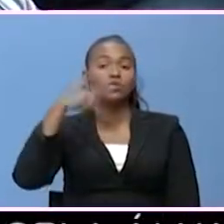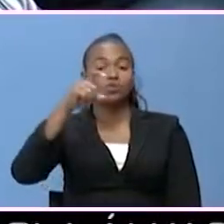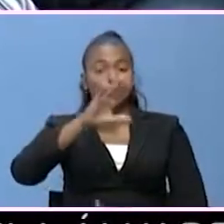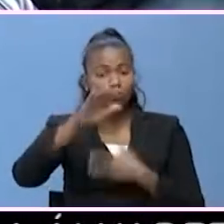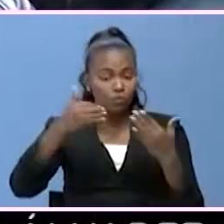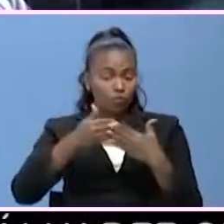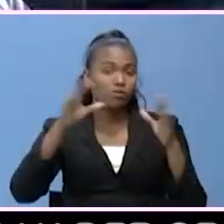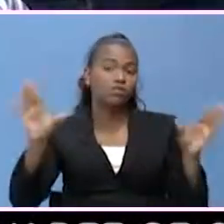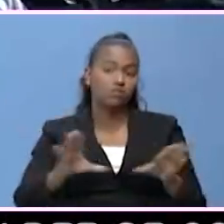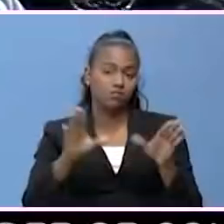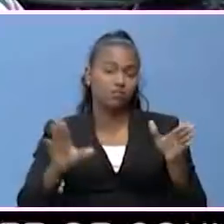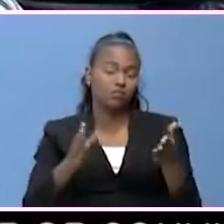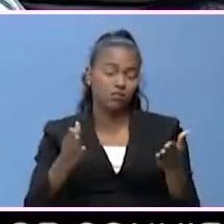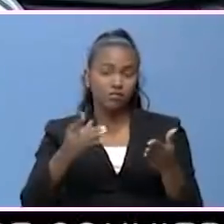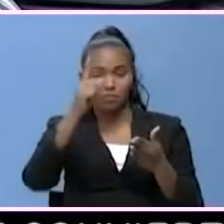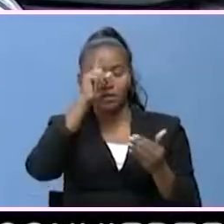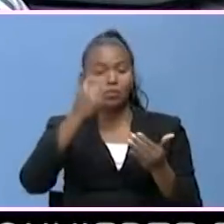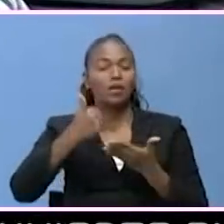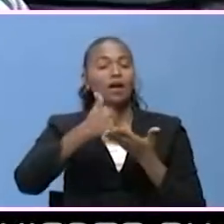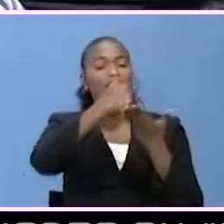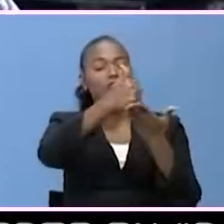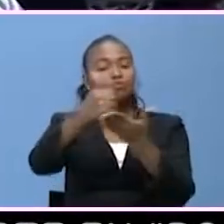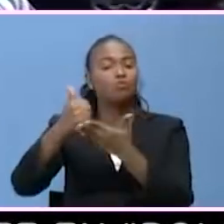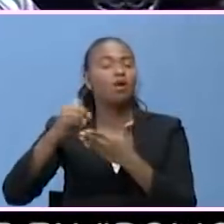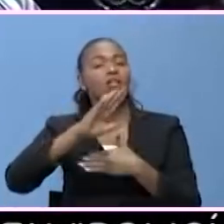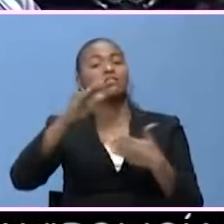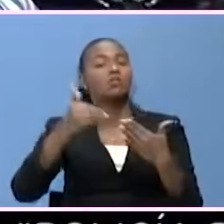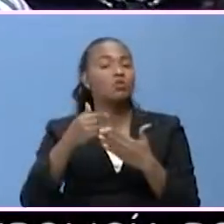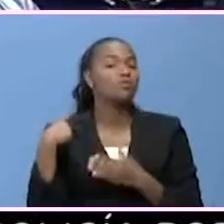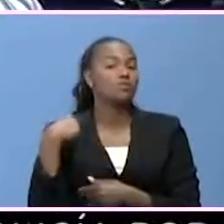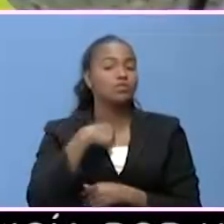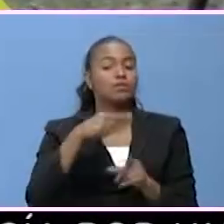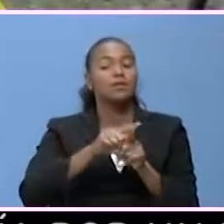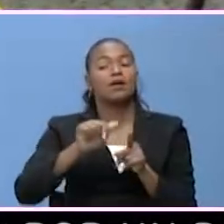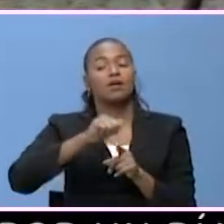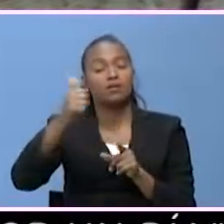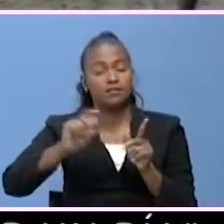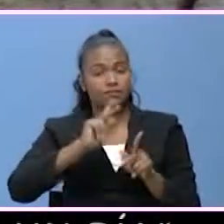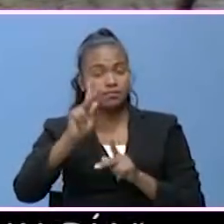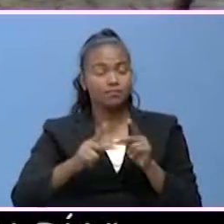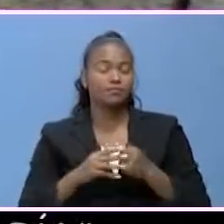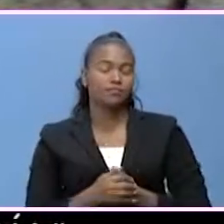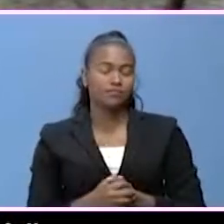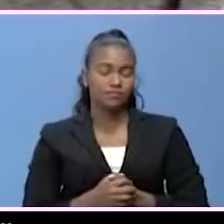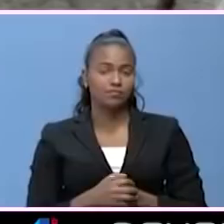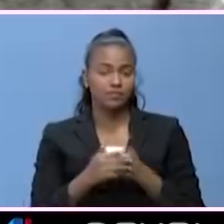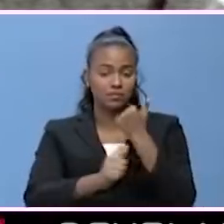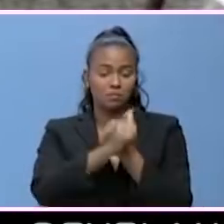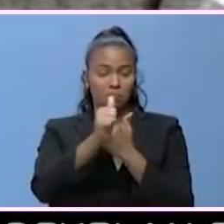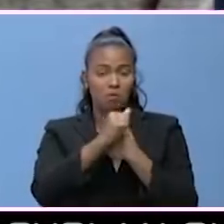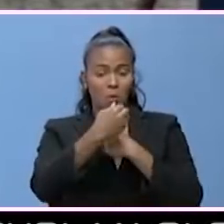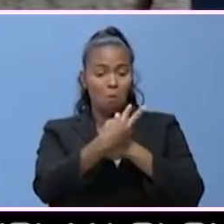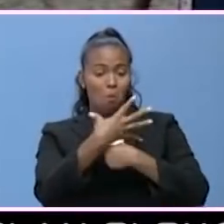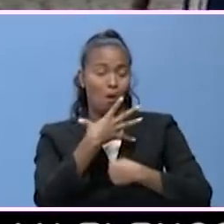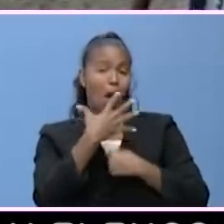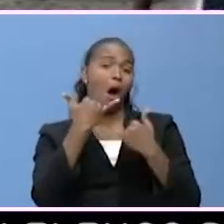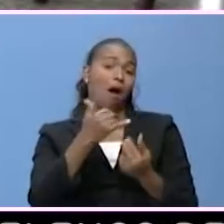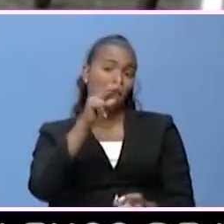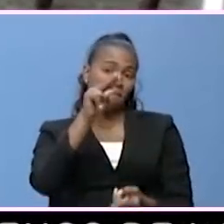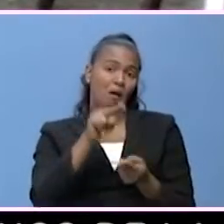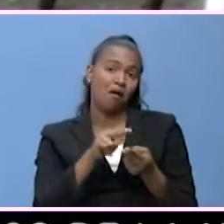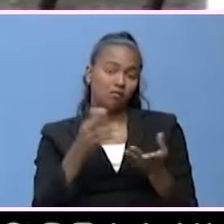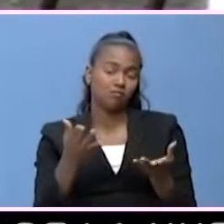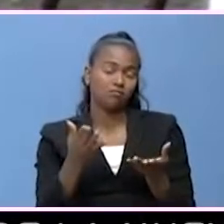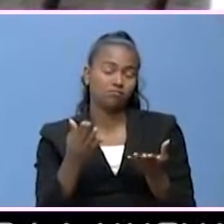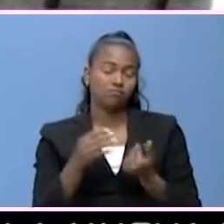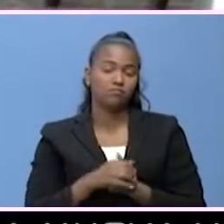todos para ayudarnos nosotros y a los demás. O sea, el riesgo de contagiarse del COVID es menos. Ya